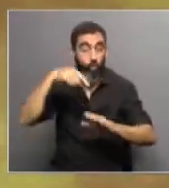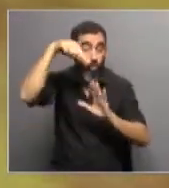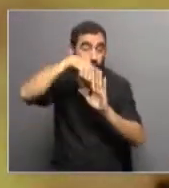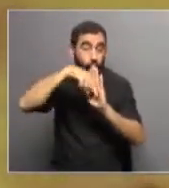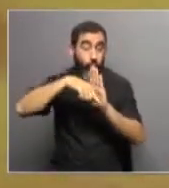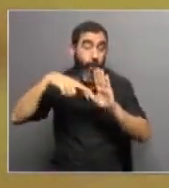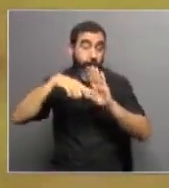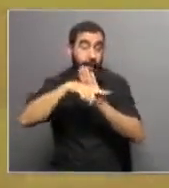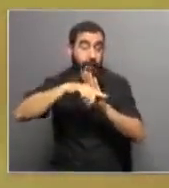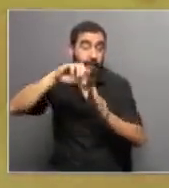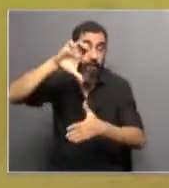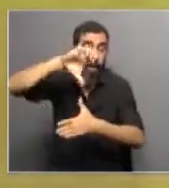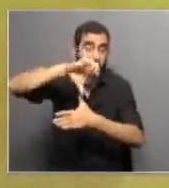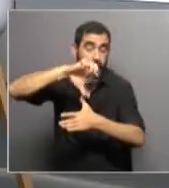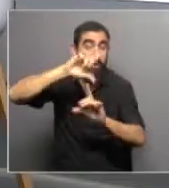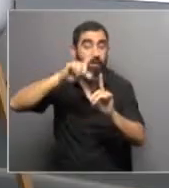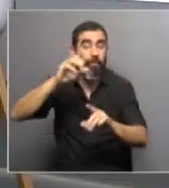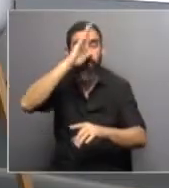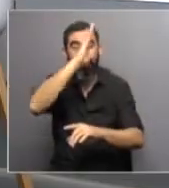involucra también el sur de Brasil